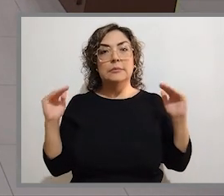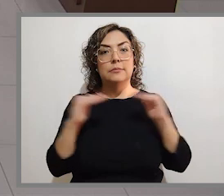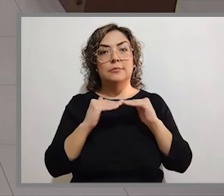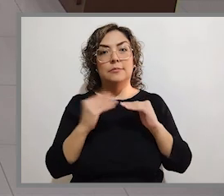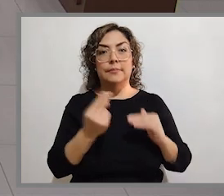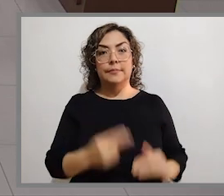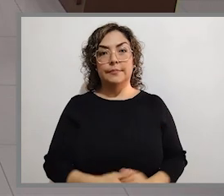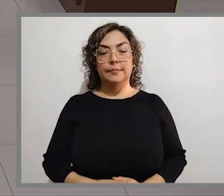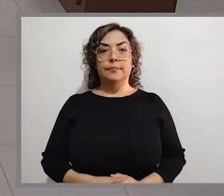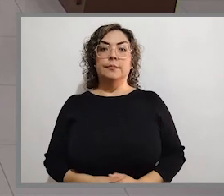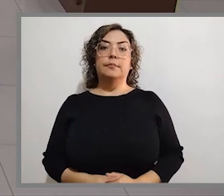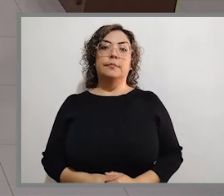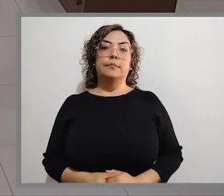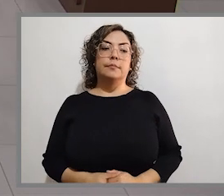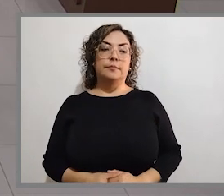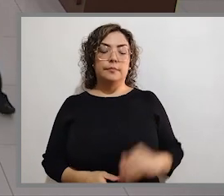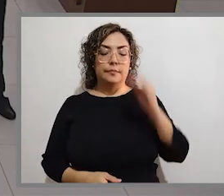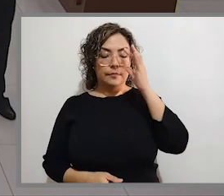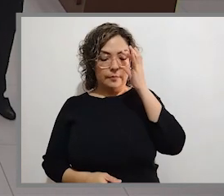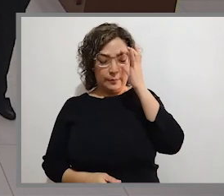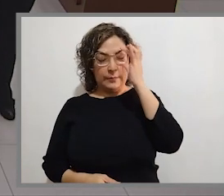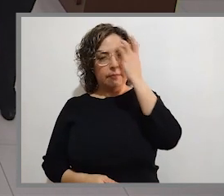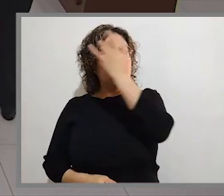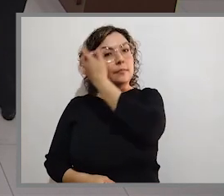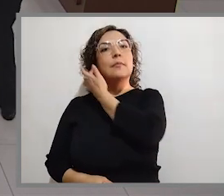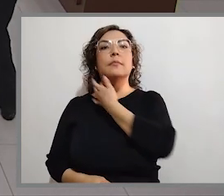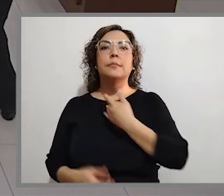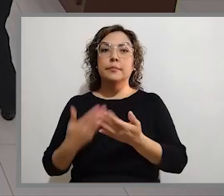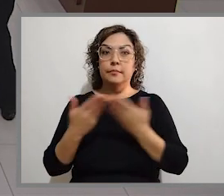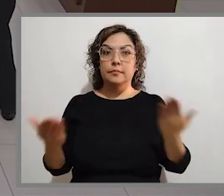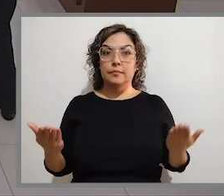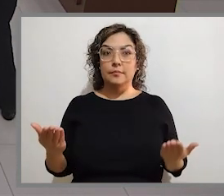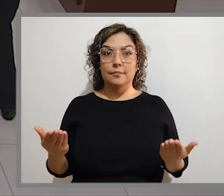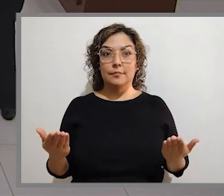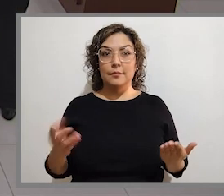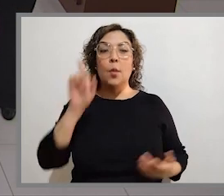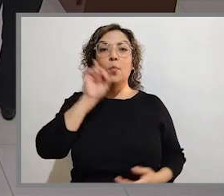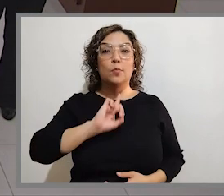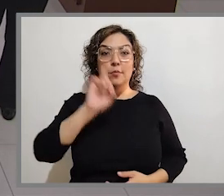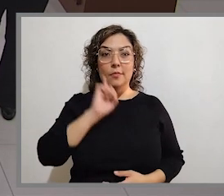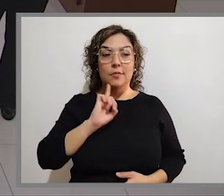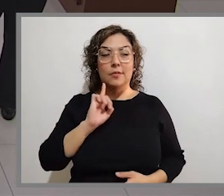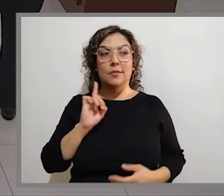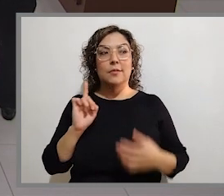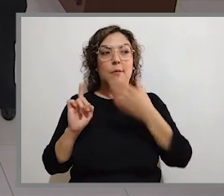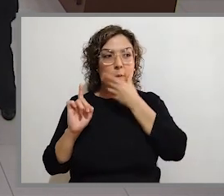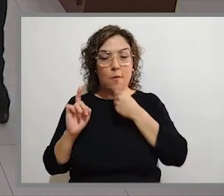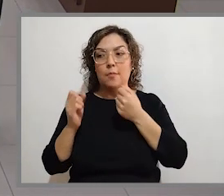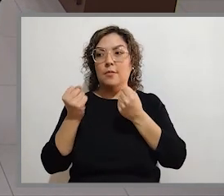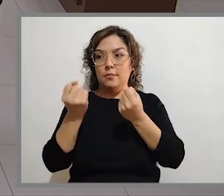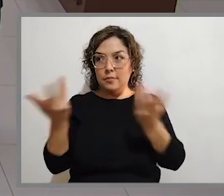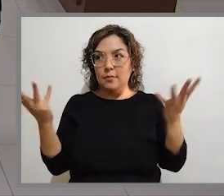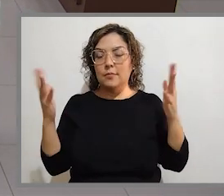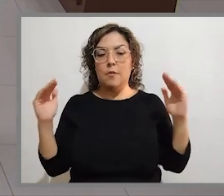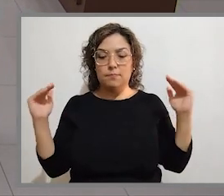Esta presencia masiva de las mujeres ha dado lugar a lo que las teóricas llaman un contragolpe. O sea, a mayor